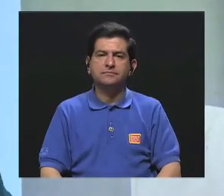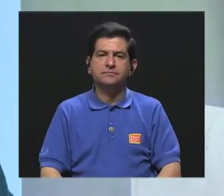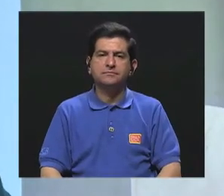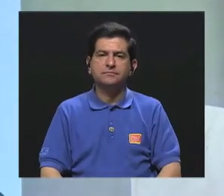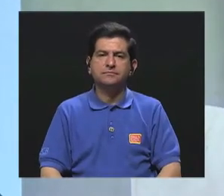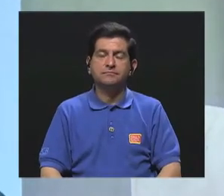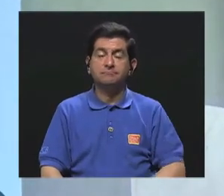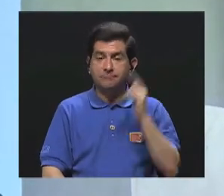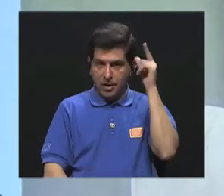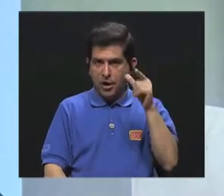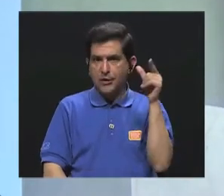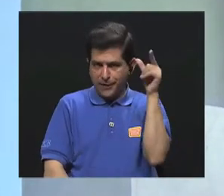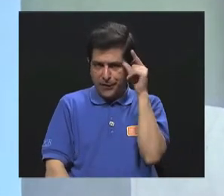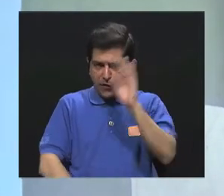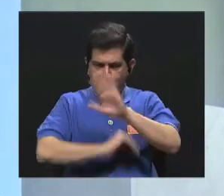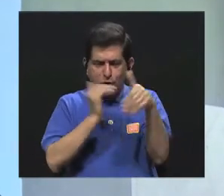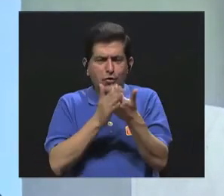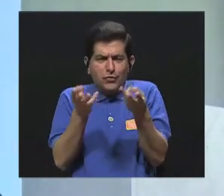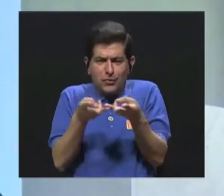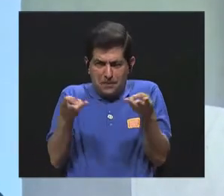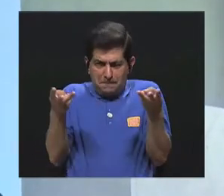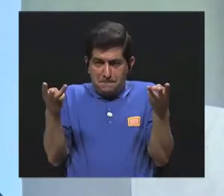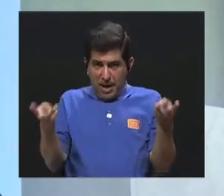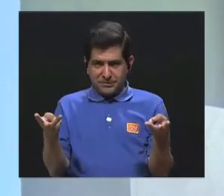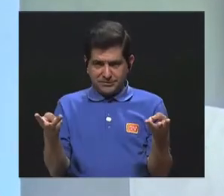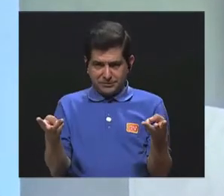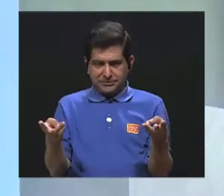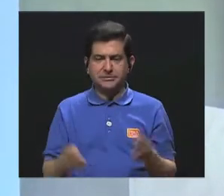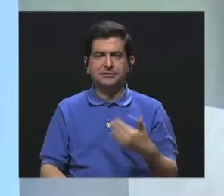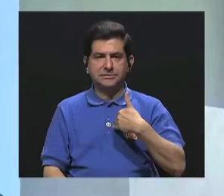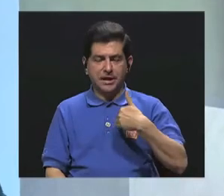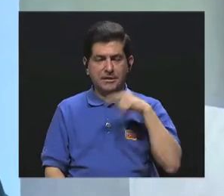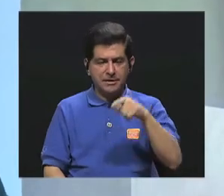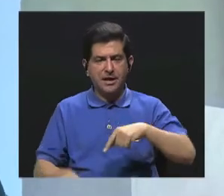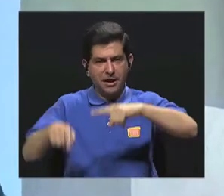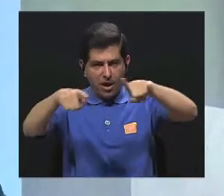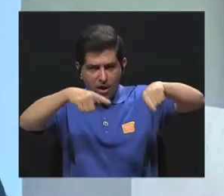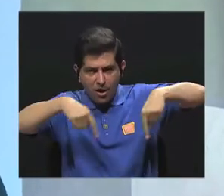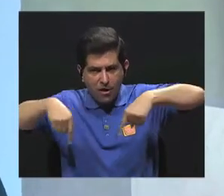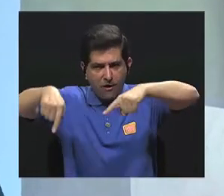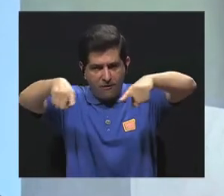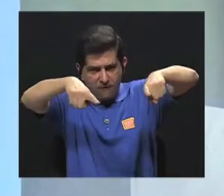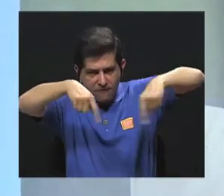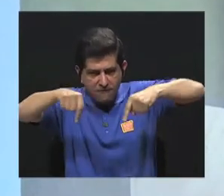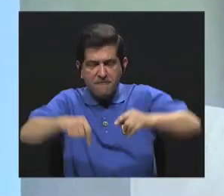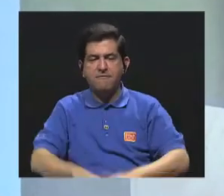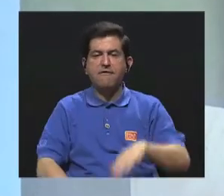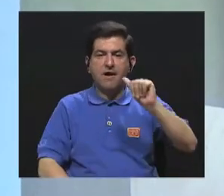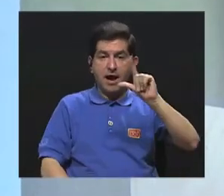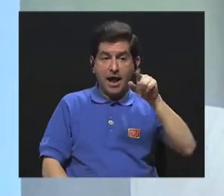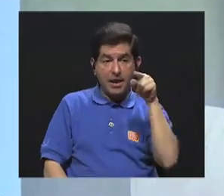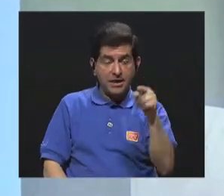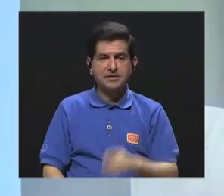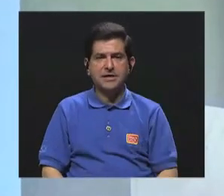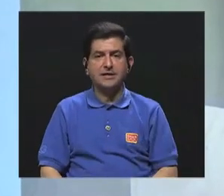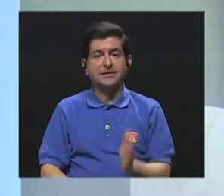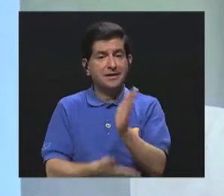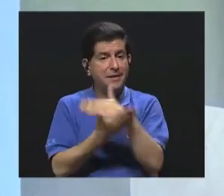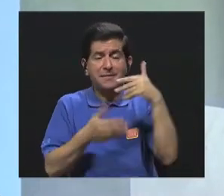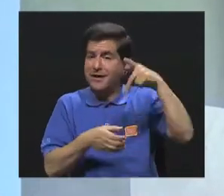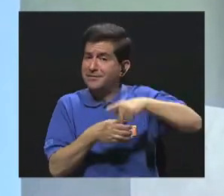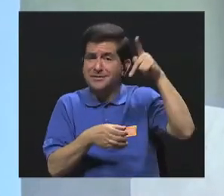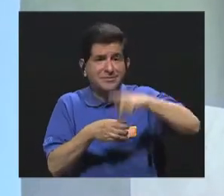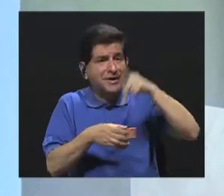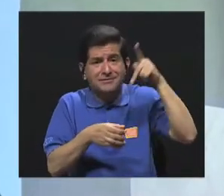y evidentemente pues todo el material que se tenía grabado era un material en el que Alexandra era muy parte de, muy,